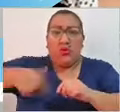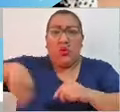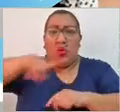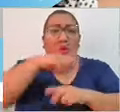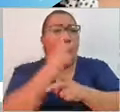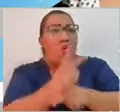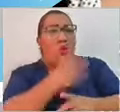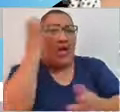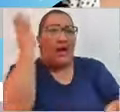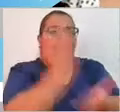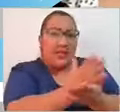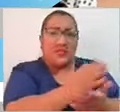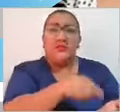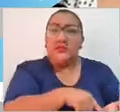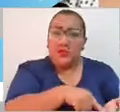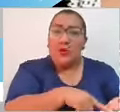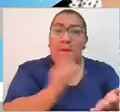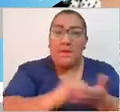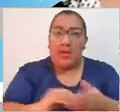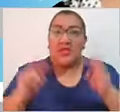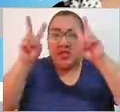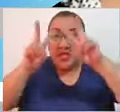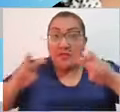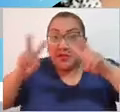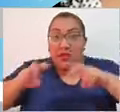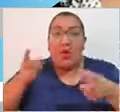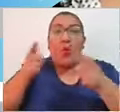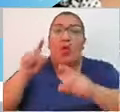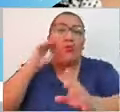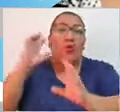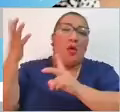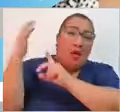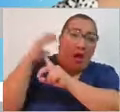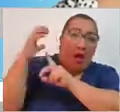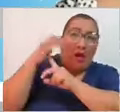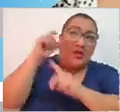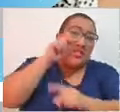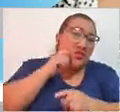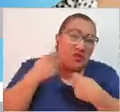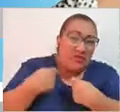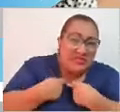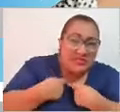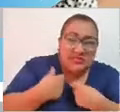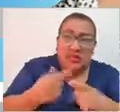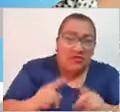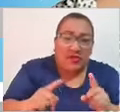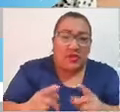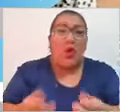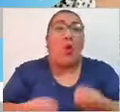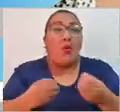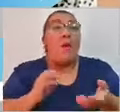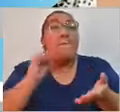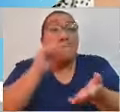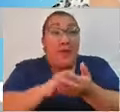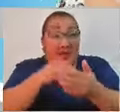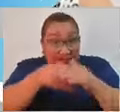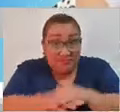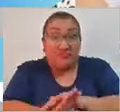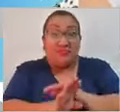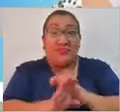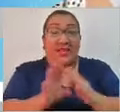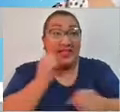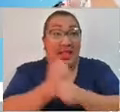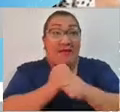prevención y sanción e investigación de casos de hostigamiento sexual? Realizar una capacitación al inicio del